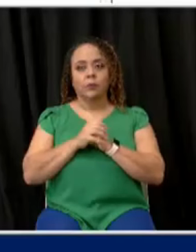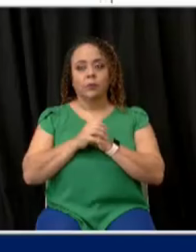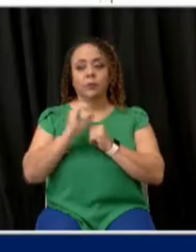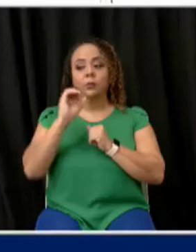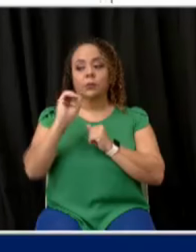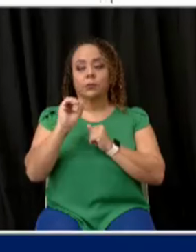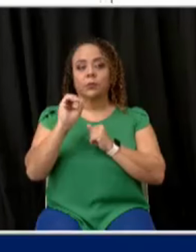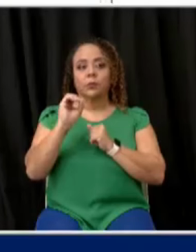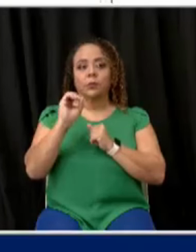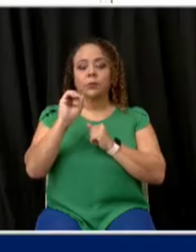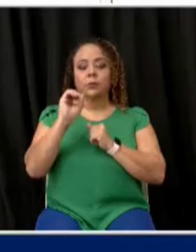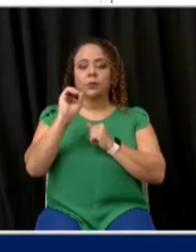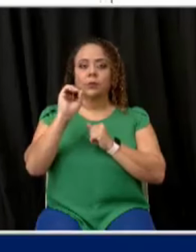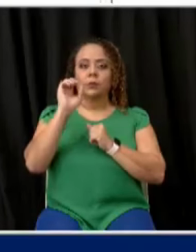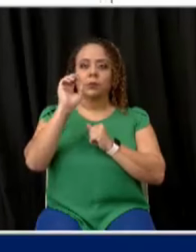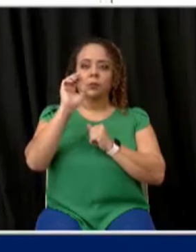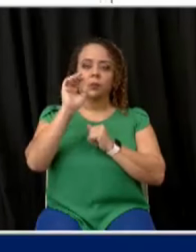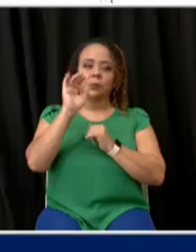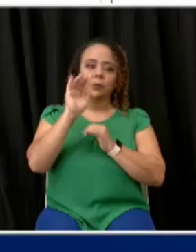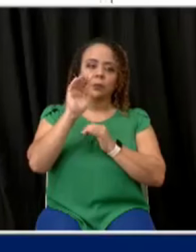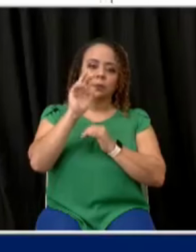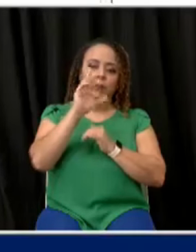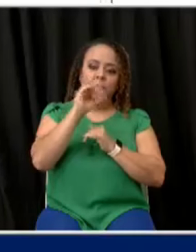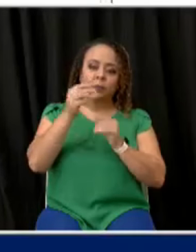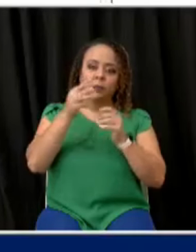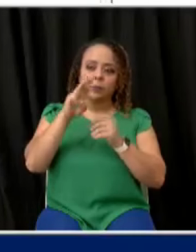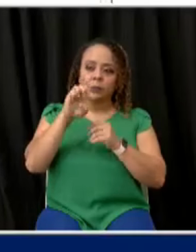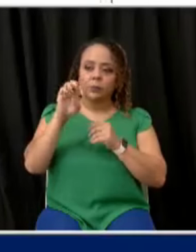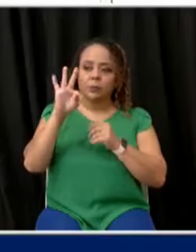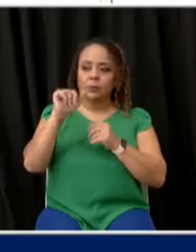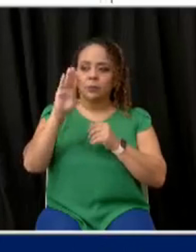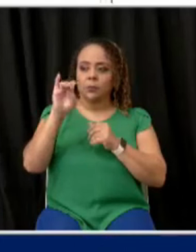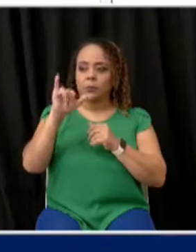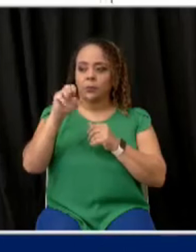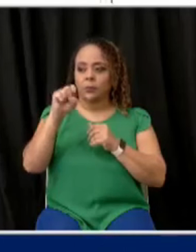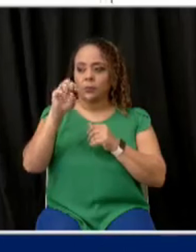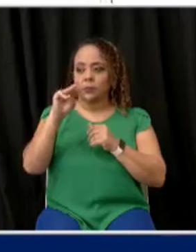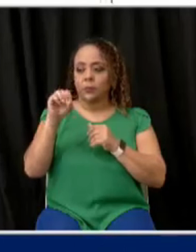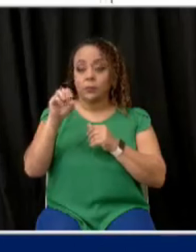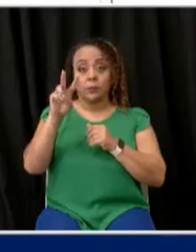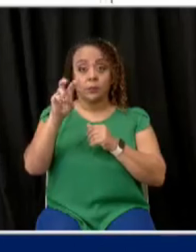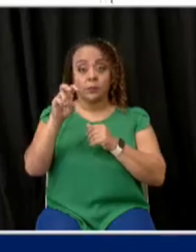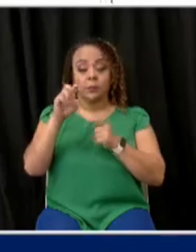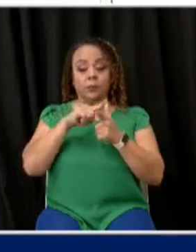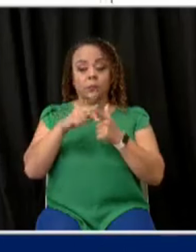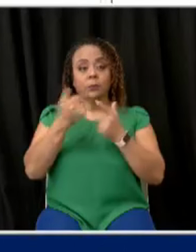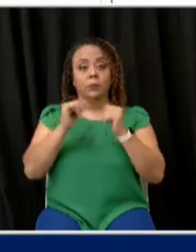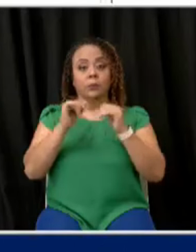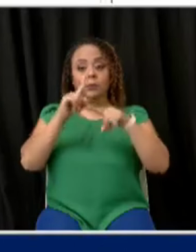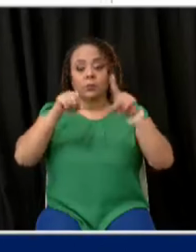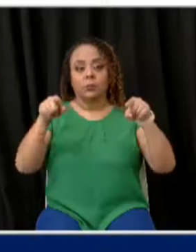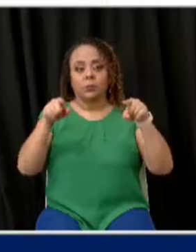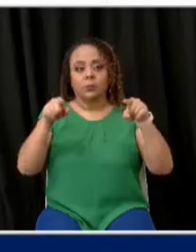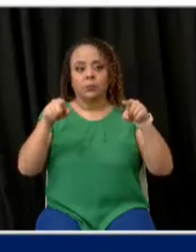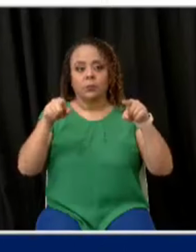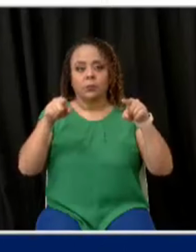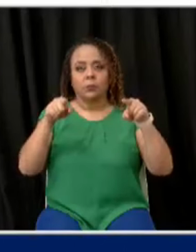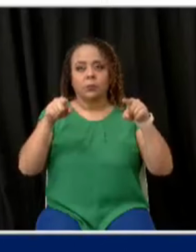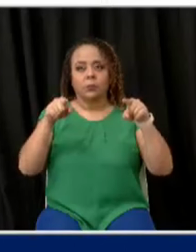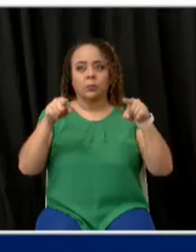de 33 y el metabolismo es de 200, esa persona ya se va a las gráficas de arriba. No, devuélvanse la